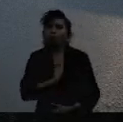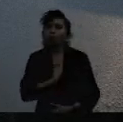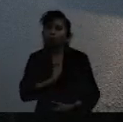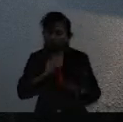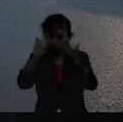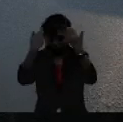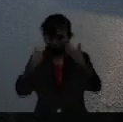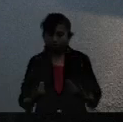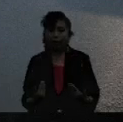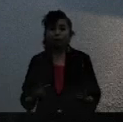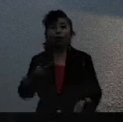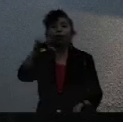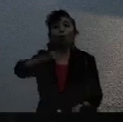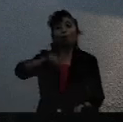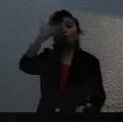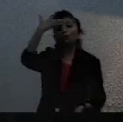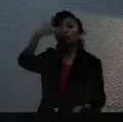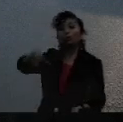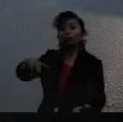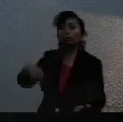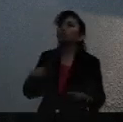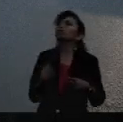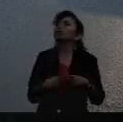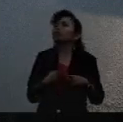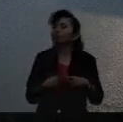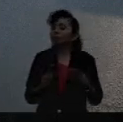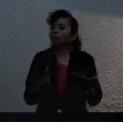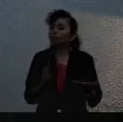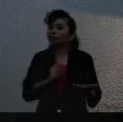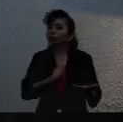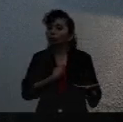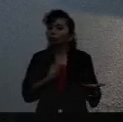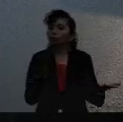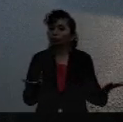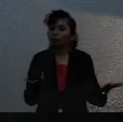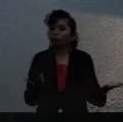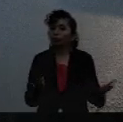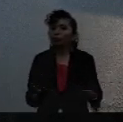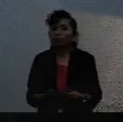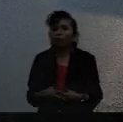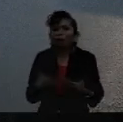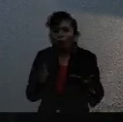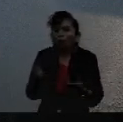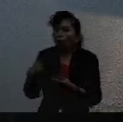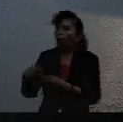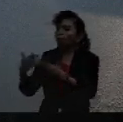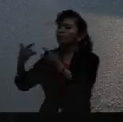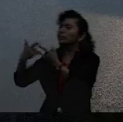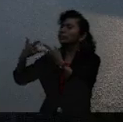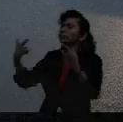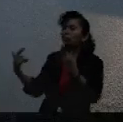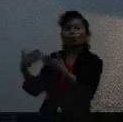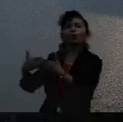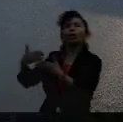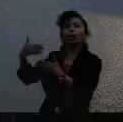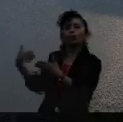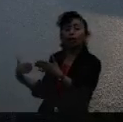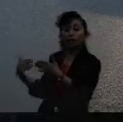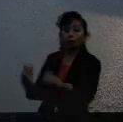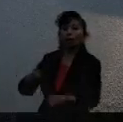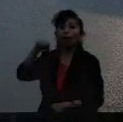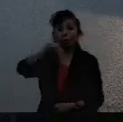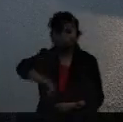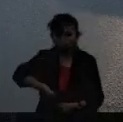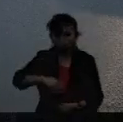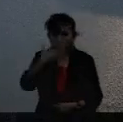propia hoy sabemos Quiénes somos hoy sabemos De dónde venimos y sobre todo hoy